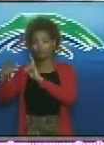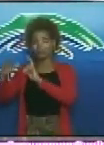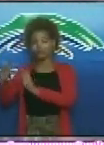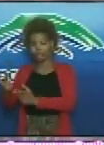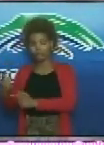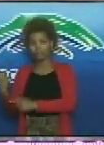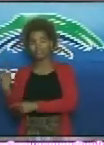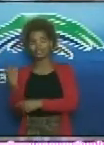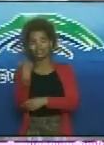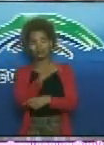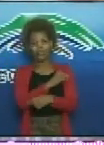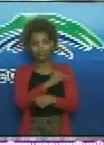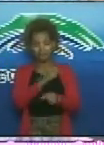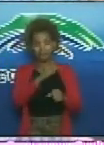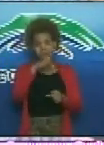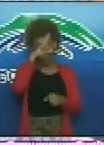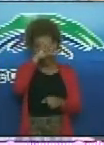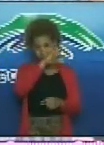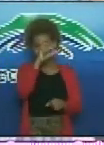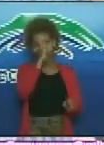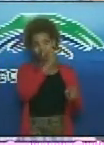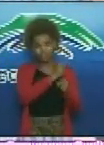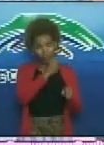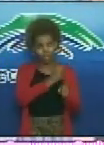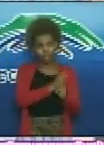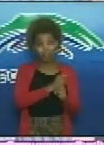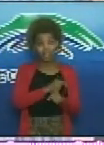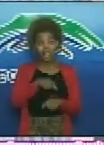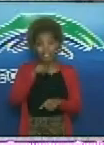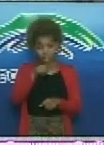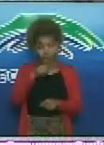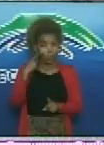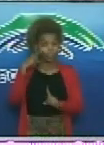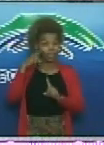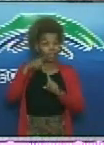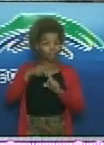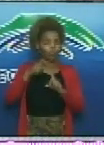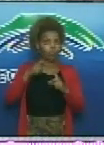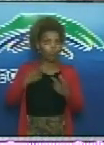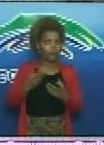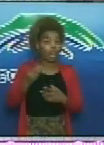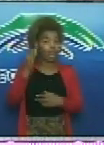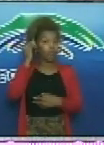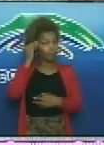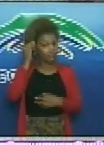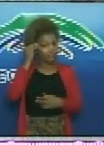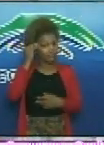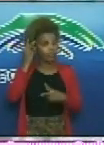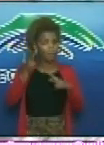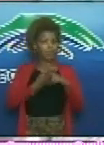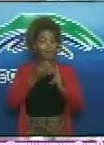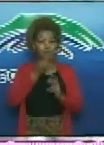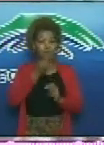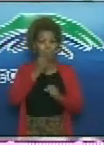Ellos están dispuestos a vencer el nuevo coronavirus, adquirir experiencia y dejar atrás esta